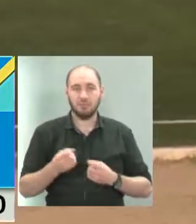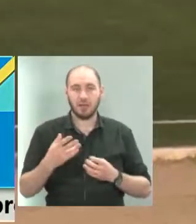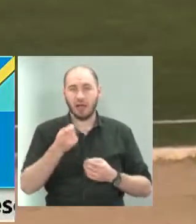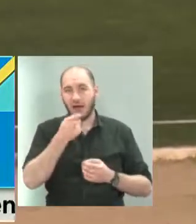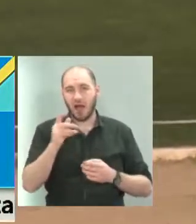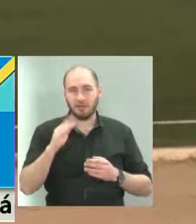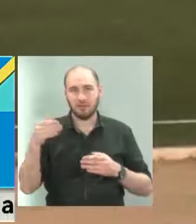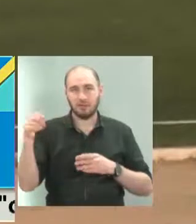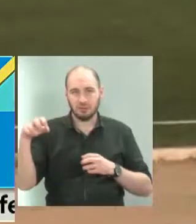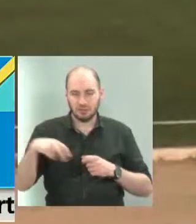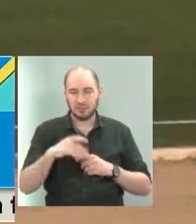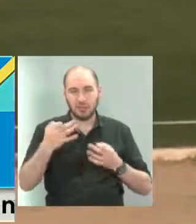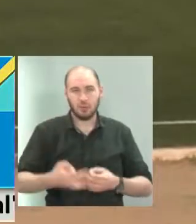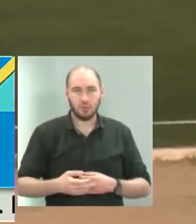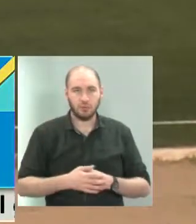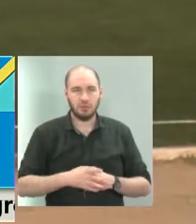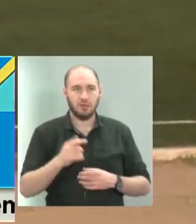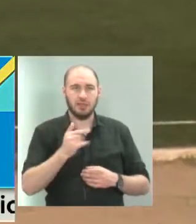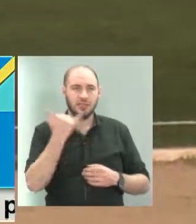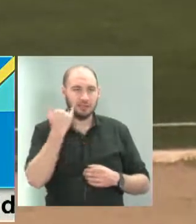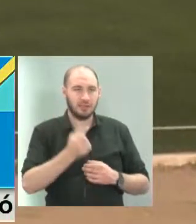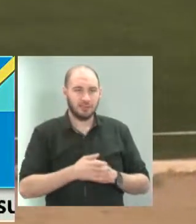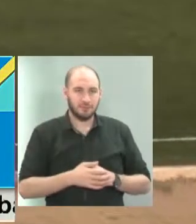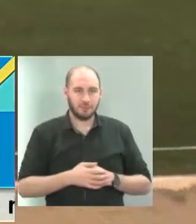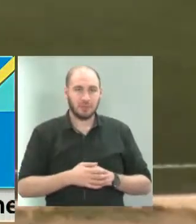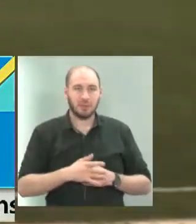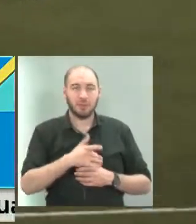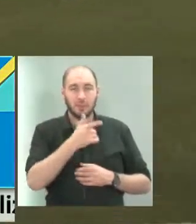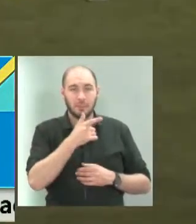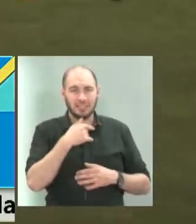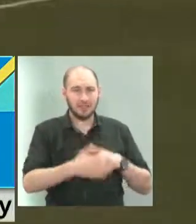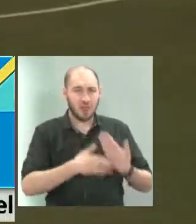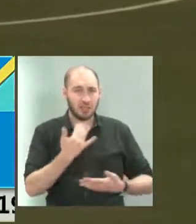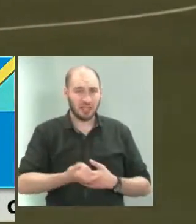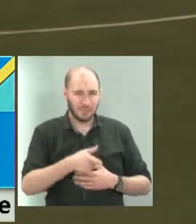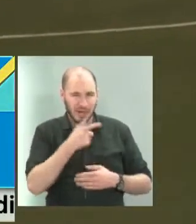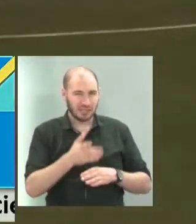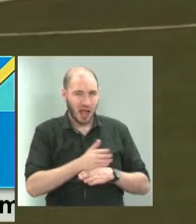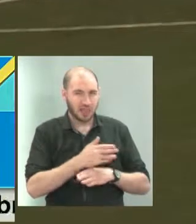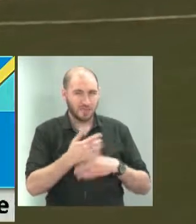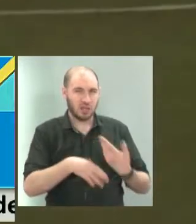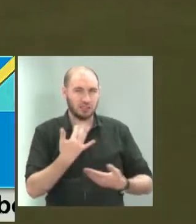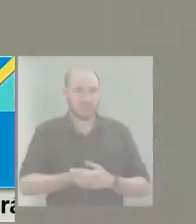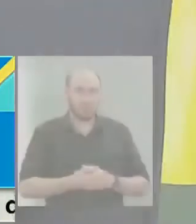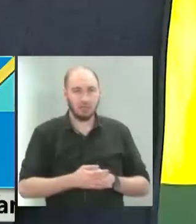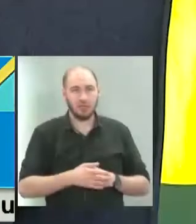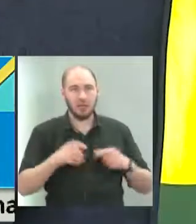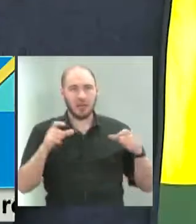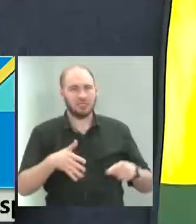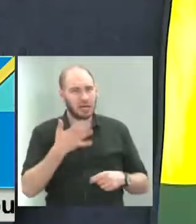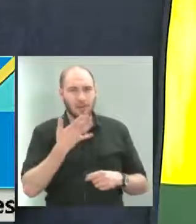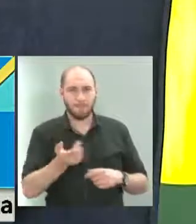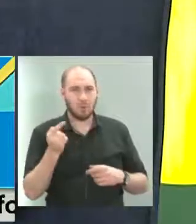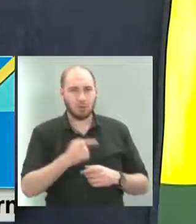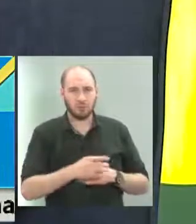árbitros bajen seguro y todo. Es incoherente, ya está. Presuponiendo que va a haber violencia. Claro. ¿Vos entendés? Porque tendría que tener una cancha hermosa como la tienen, que no